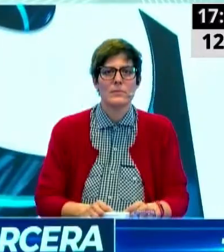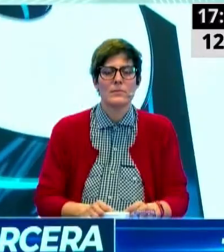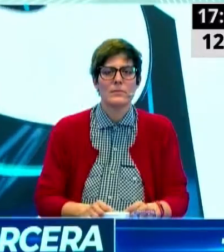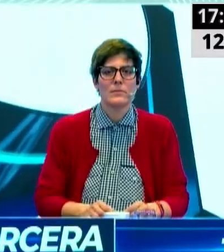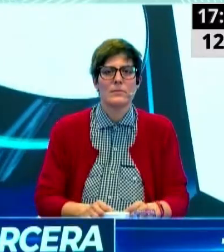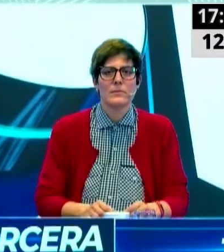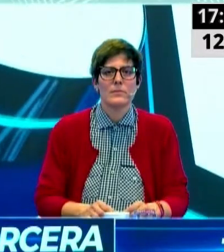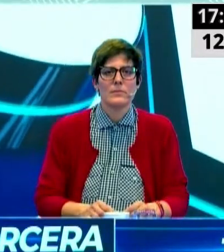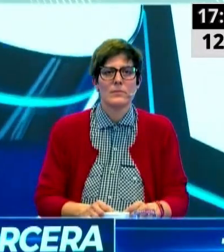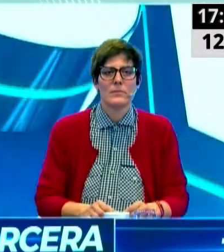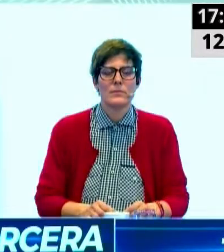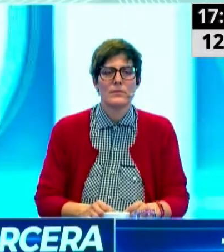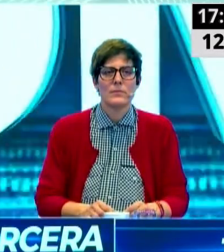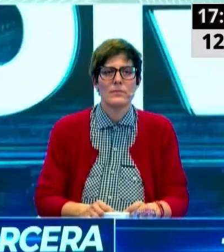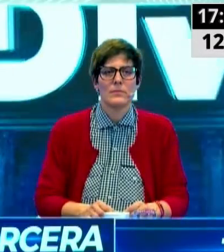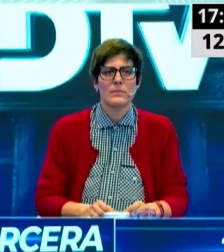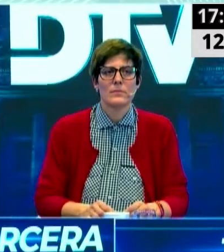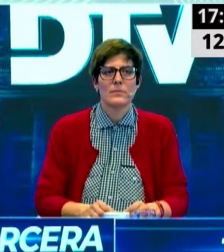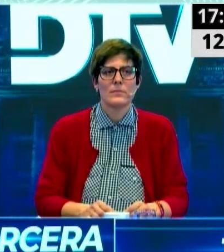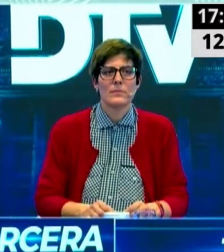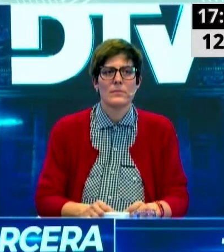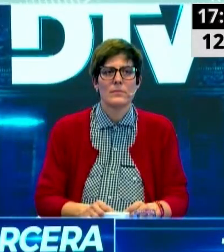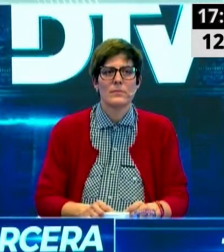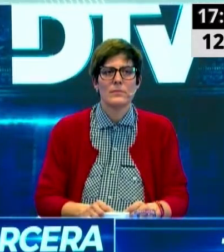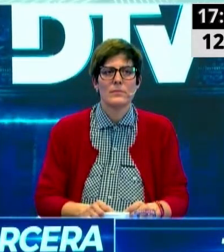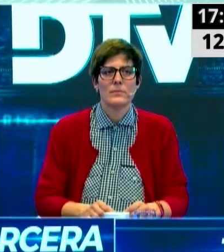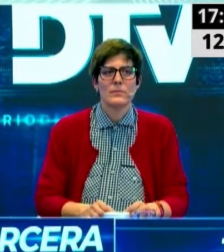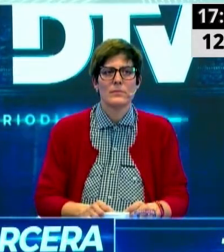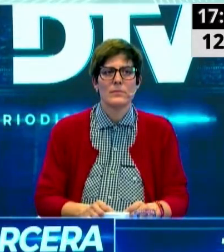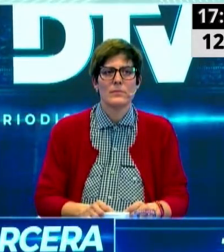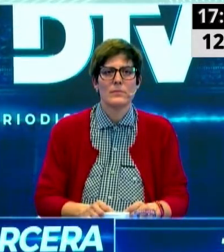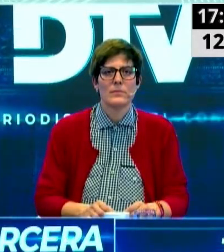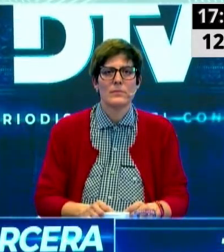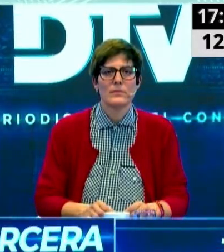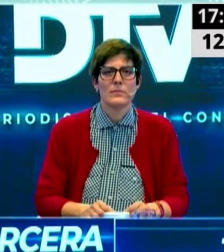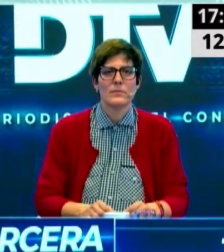Para mí el desafío de los próximos años en Argentina, que la Argentina además de litio, sea baterías de litio. Además de